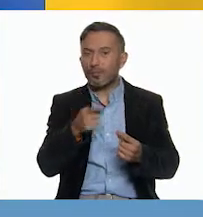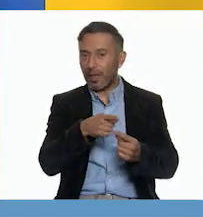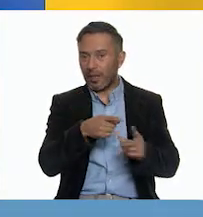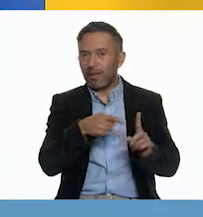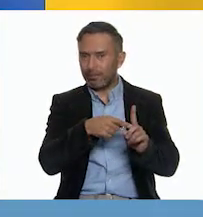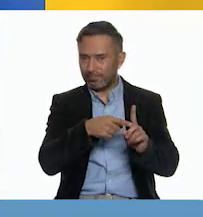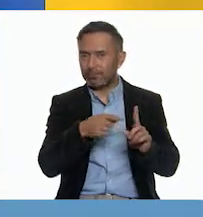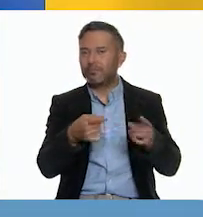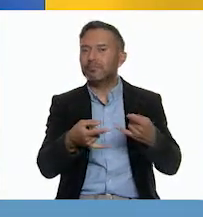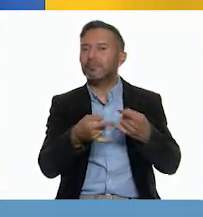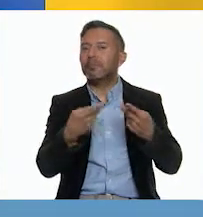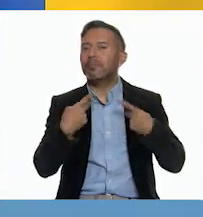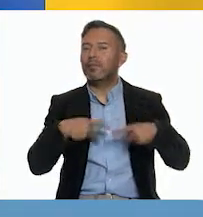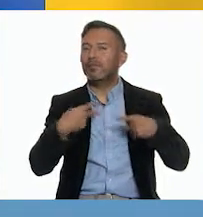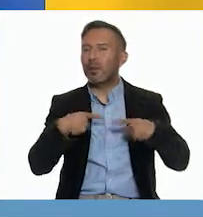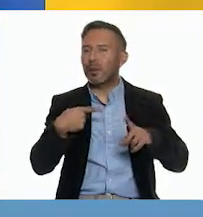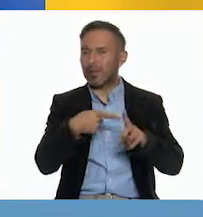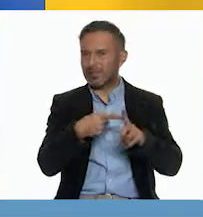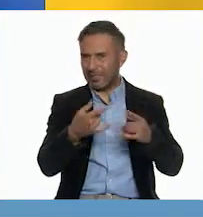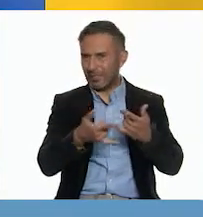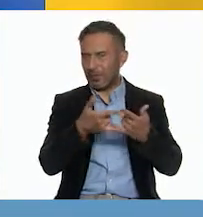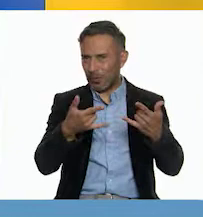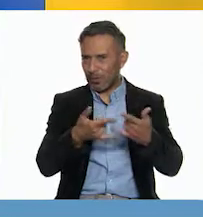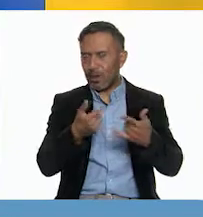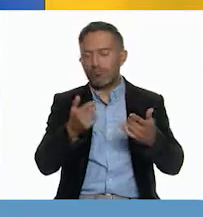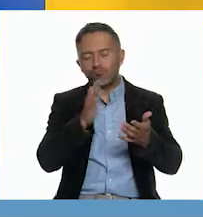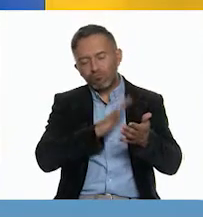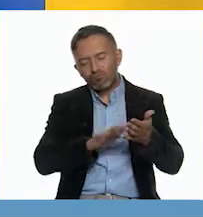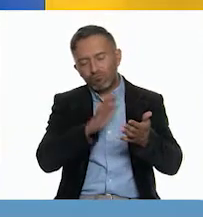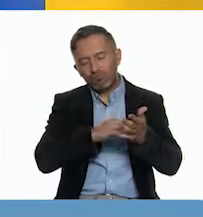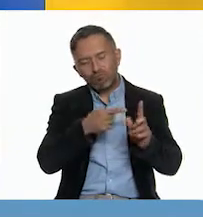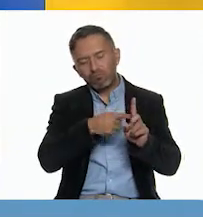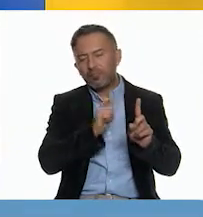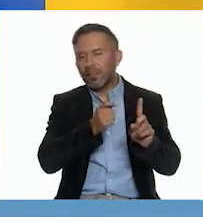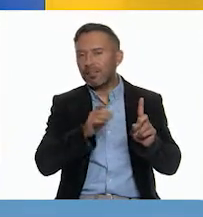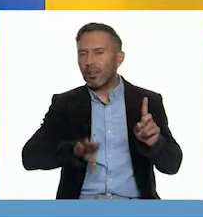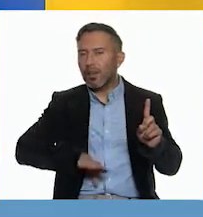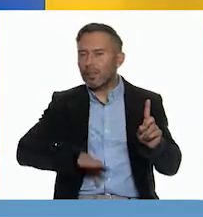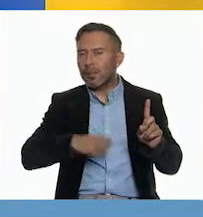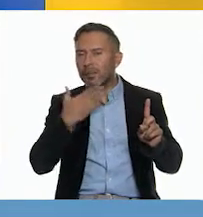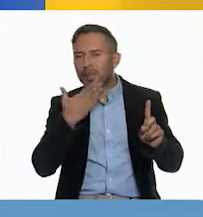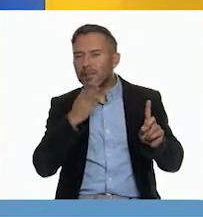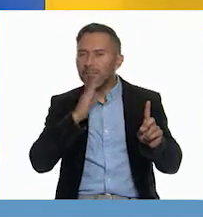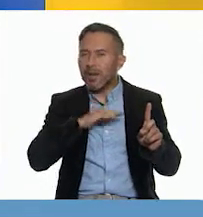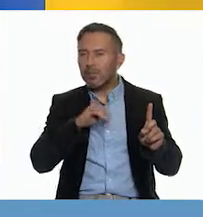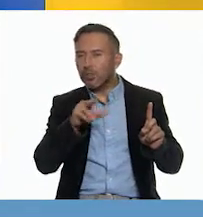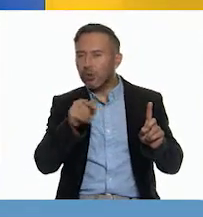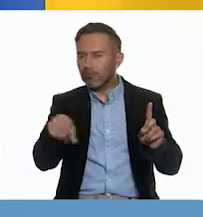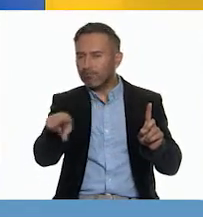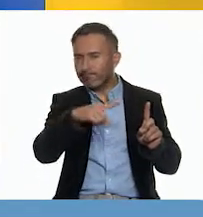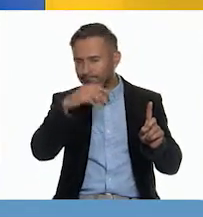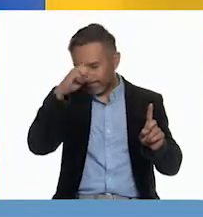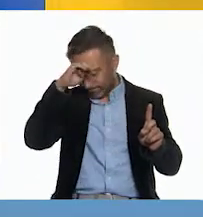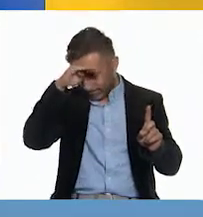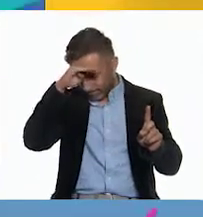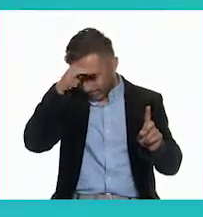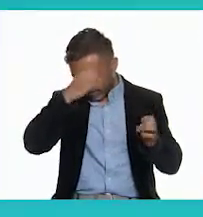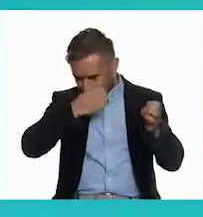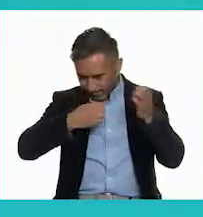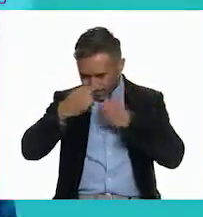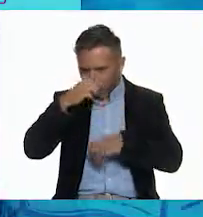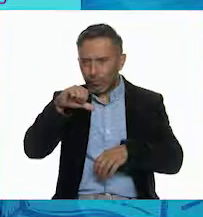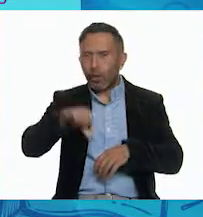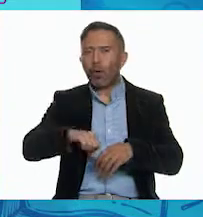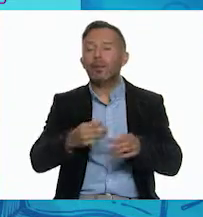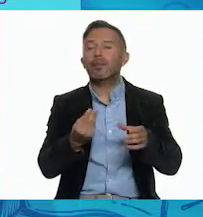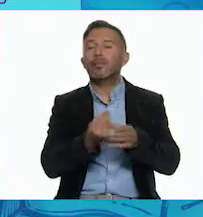las motivaciones de los personajes de las lecturas que realicen. En la clase de hoy profundizamos en las